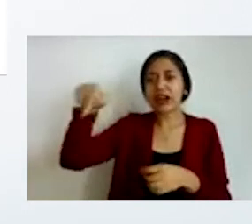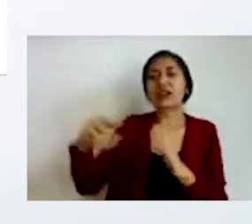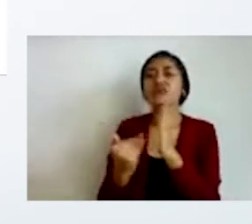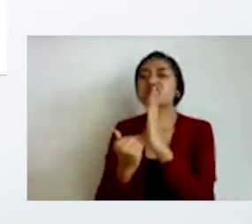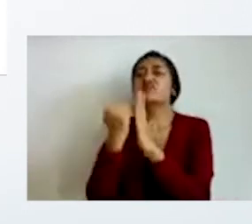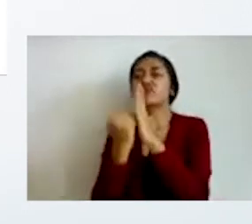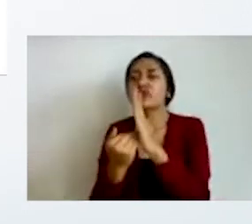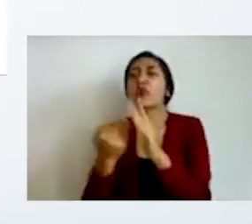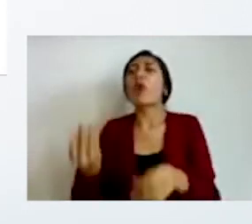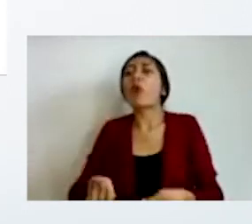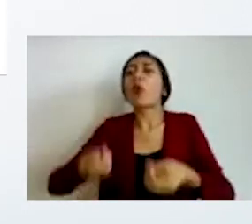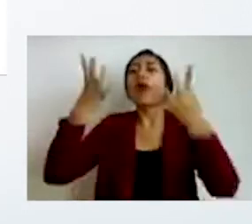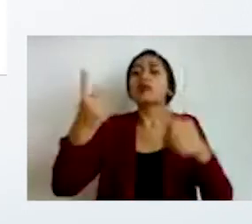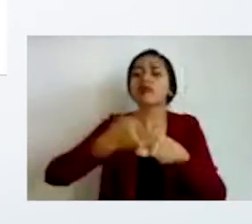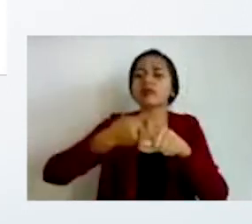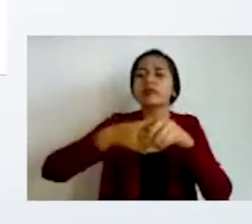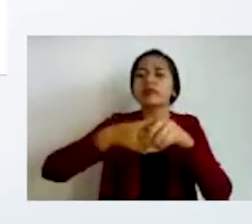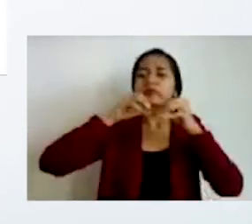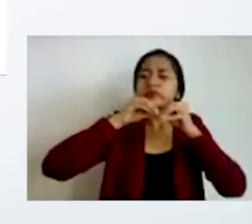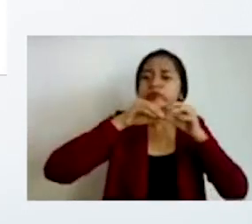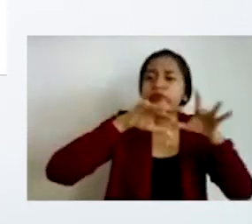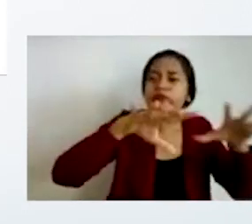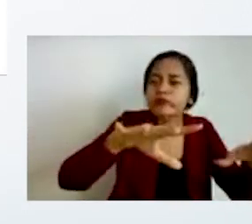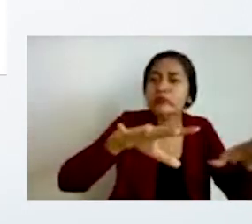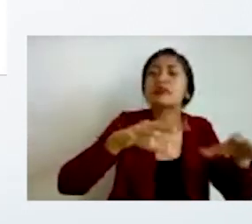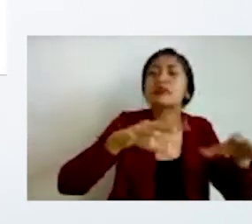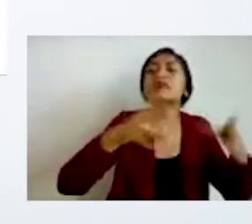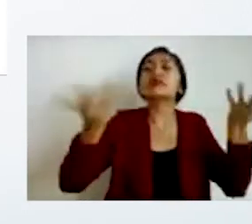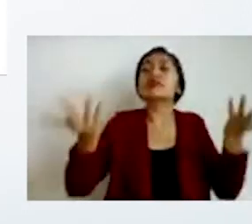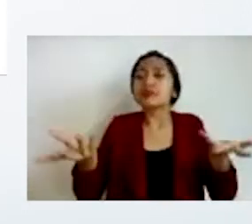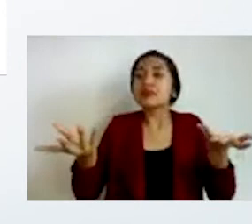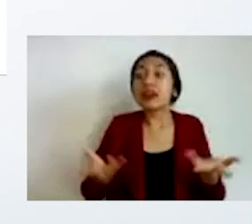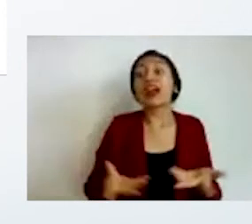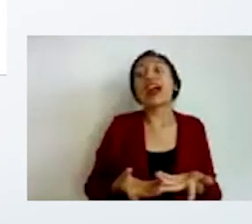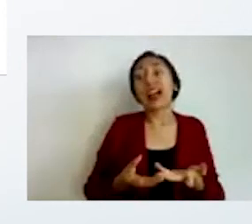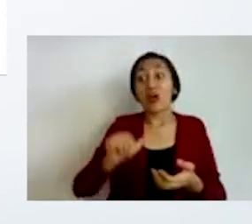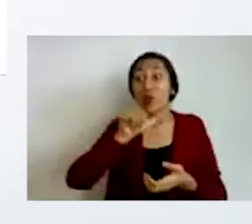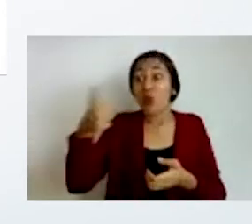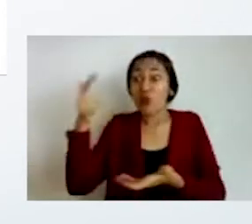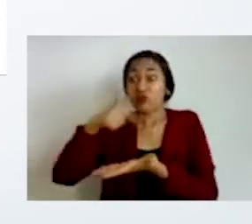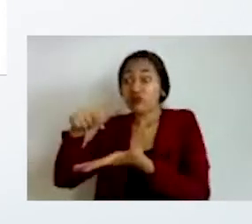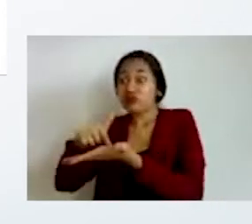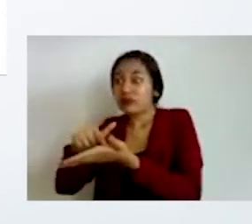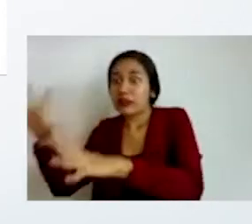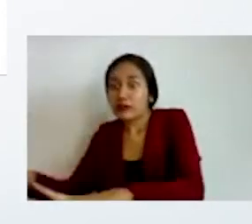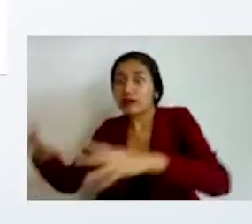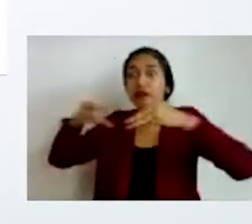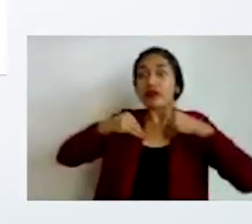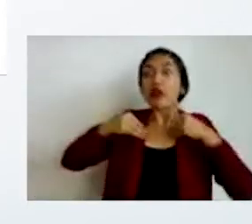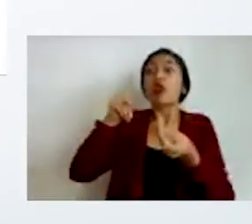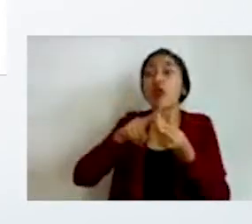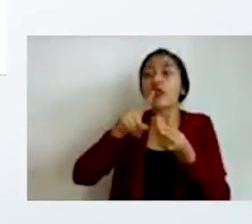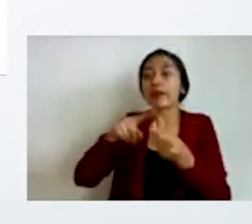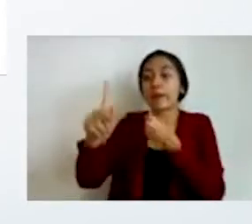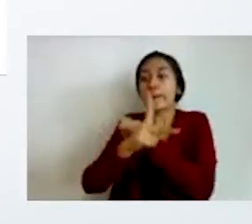Francia como provenientes de algún otro lugar, particularmente de China, pero de cualquier otro país donde ya